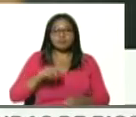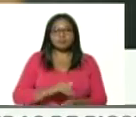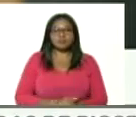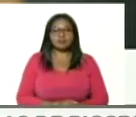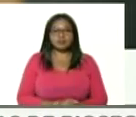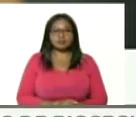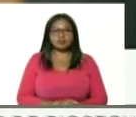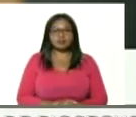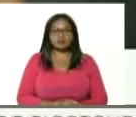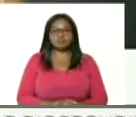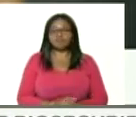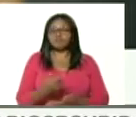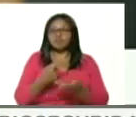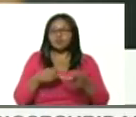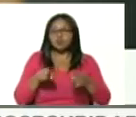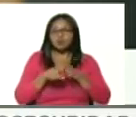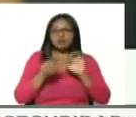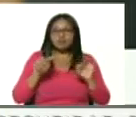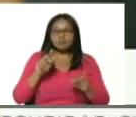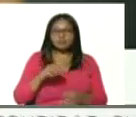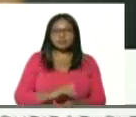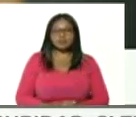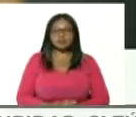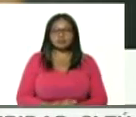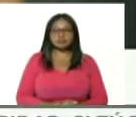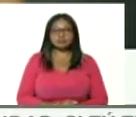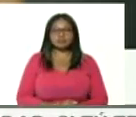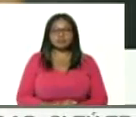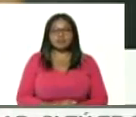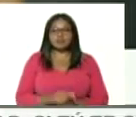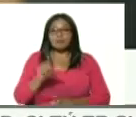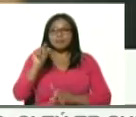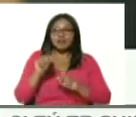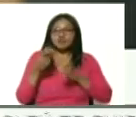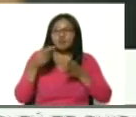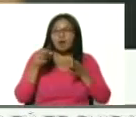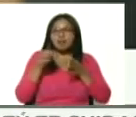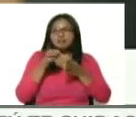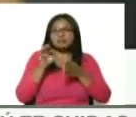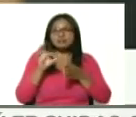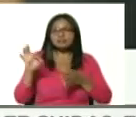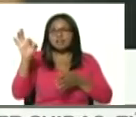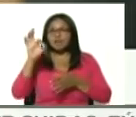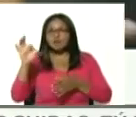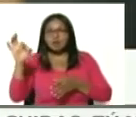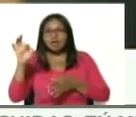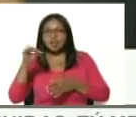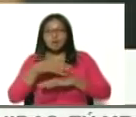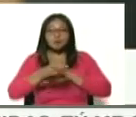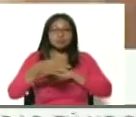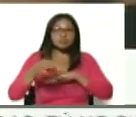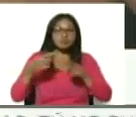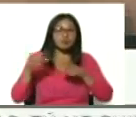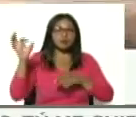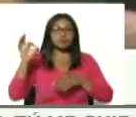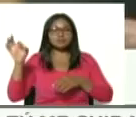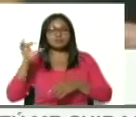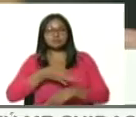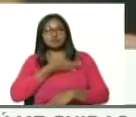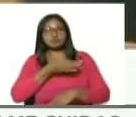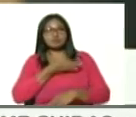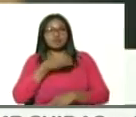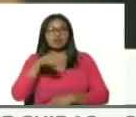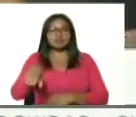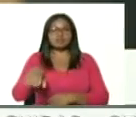todos los elementos de un ser vivo. Ahora, el ser vivo más pequeño es la célula. Por eso se dice que el municipio es la célula de la sociedad en el